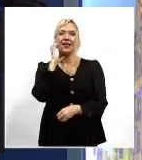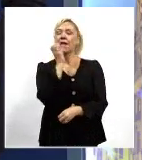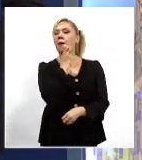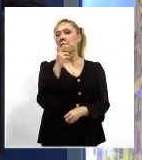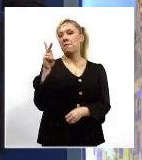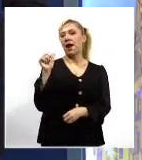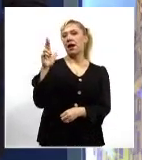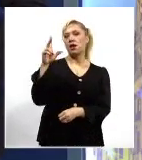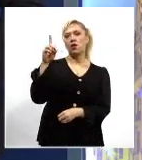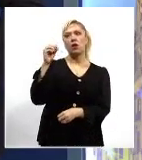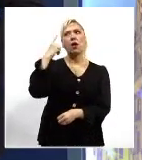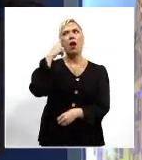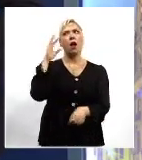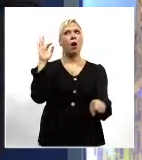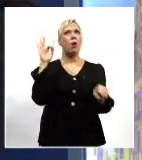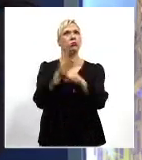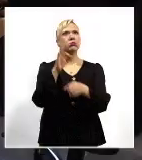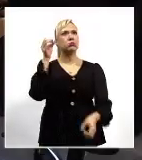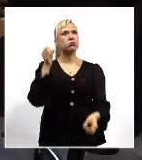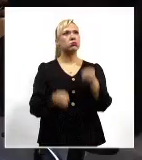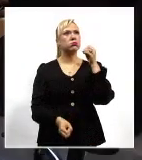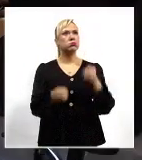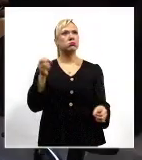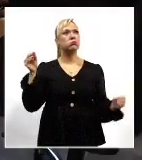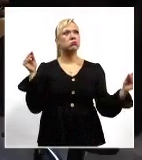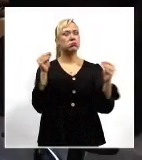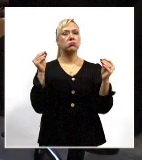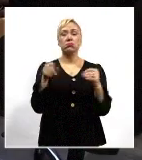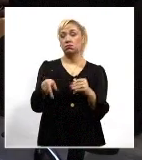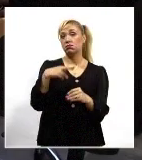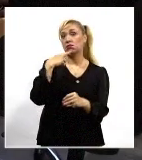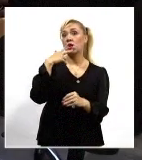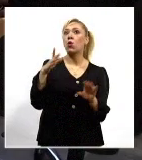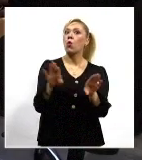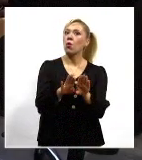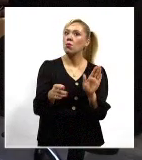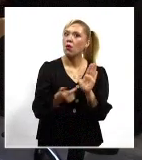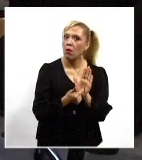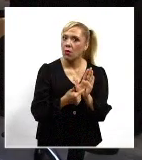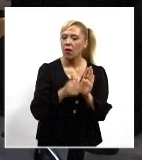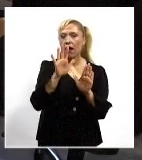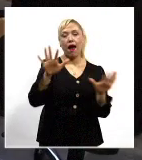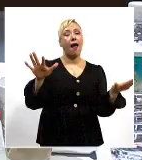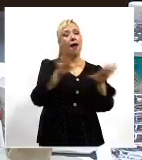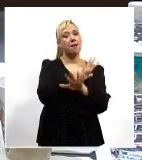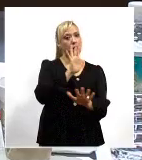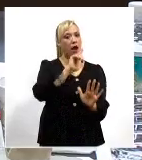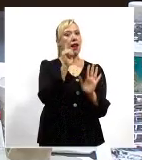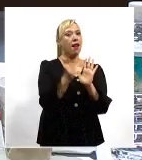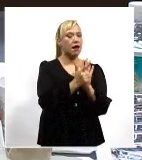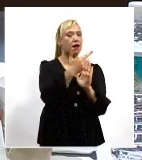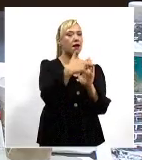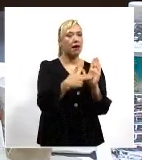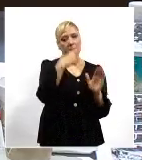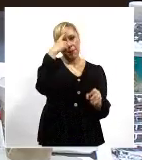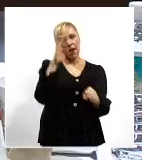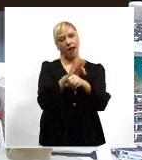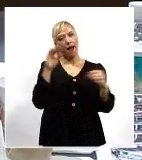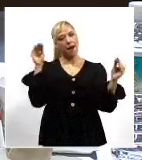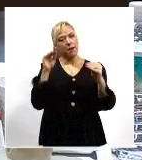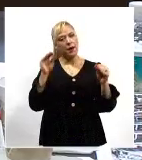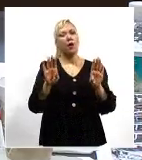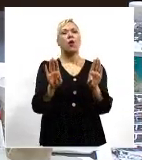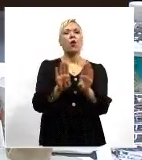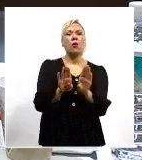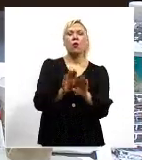de amparo sea más eficiente. La modificación legislativa de la normativa en amparo para establecer procedimientos